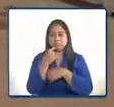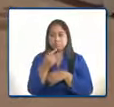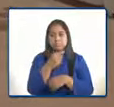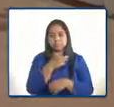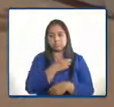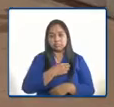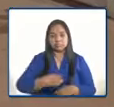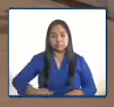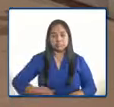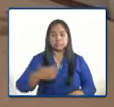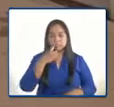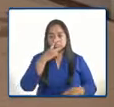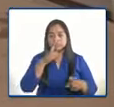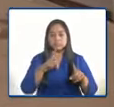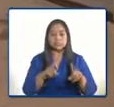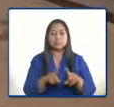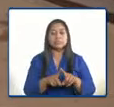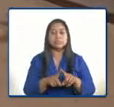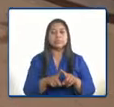presidente y